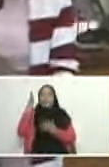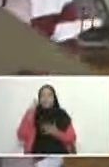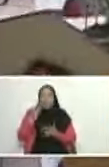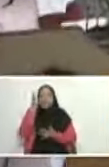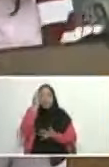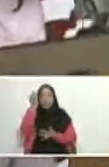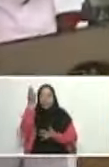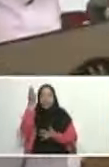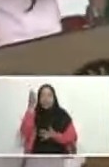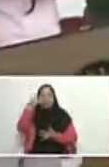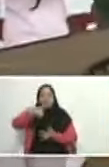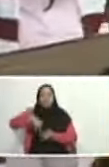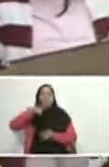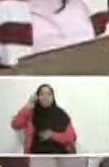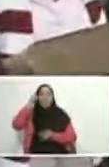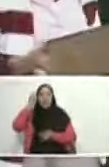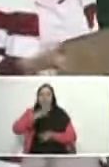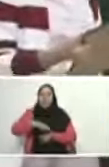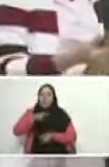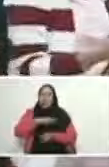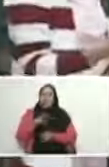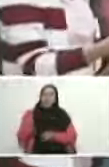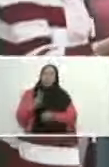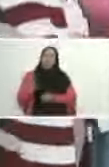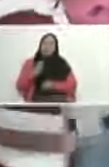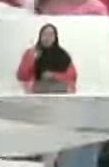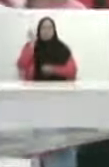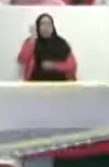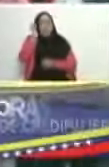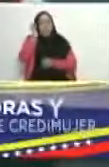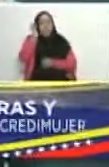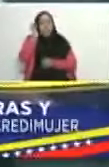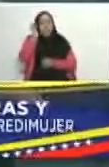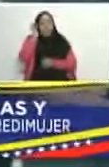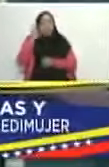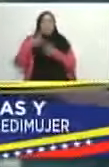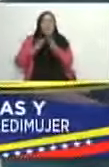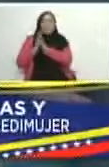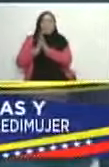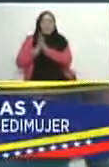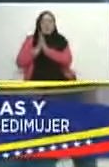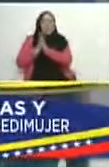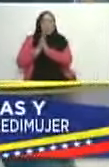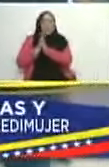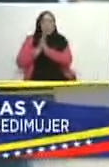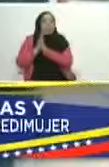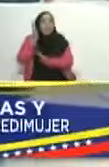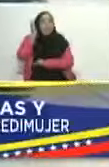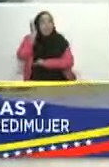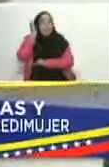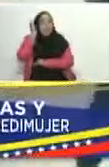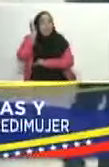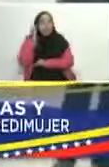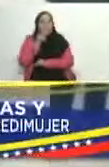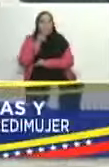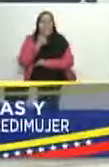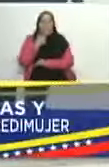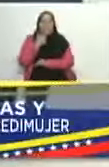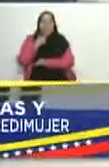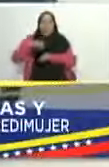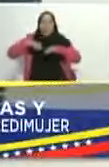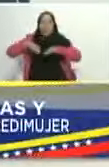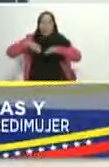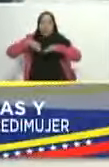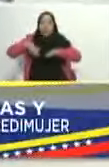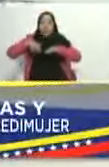hoy en día de gran misión Venezuela Mujer con estas emprendedoras bellas. Saludos, mira, textil,